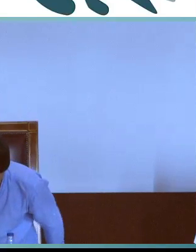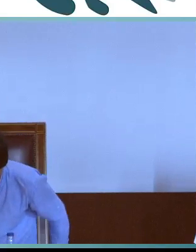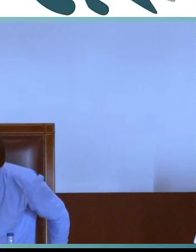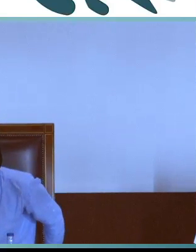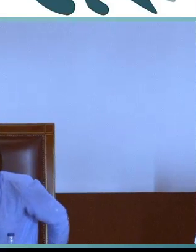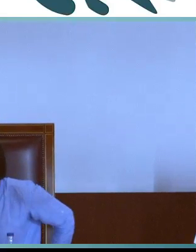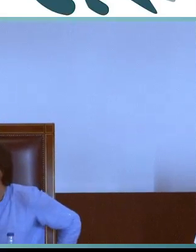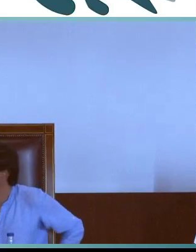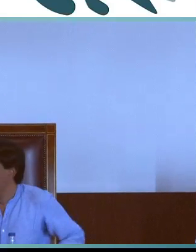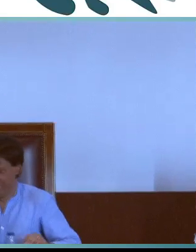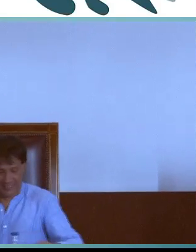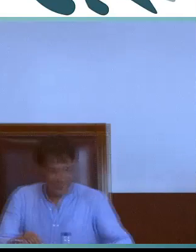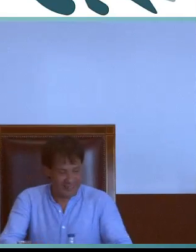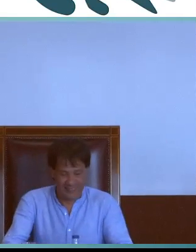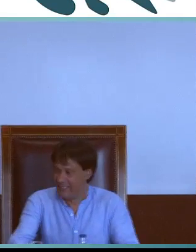Bueno, pues